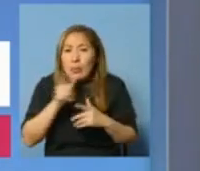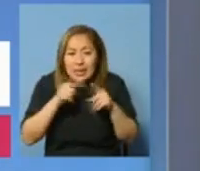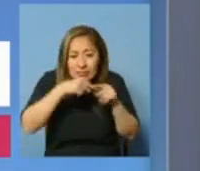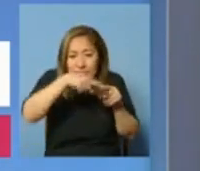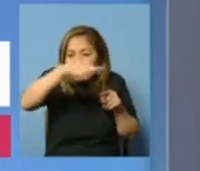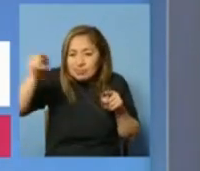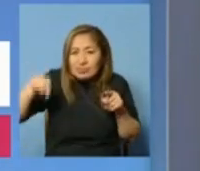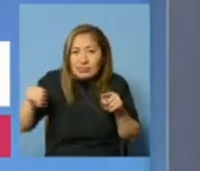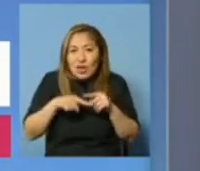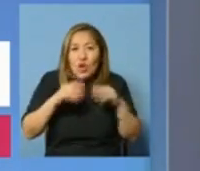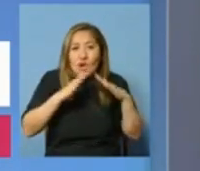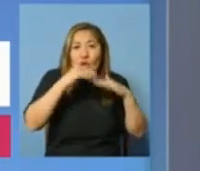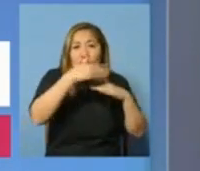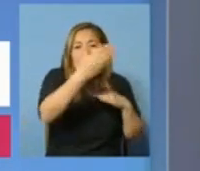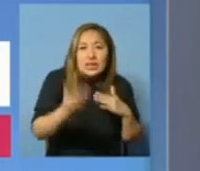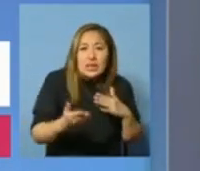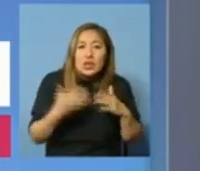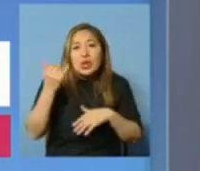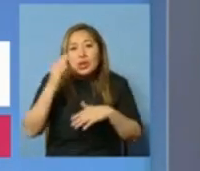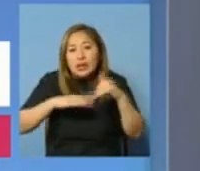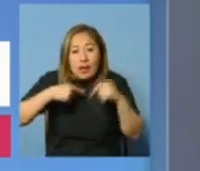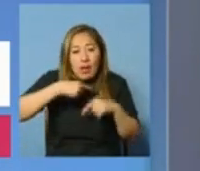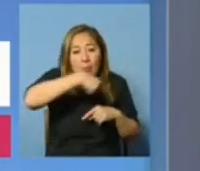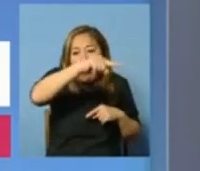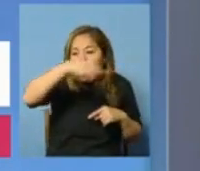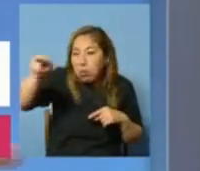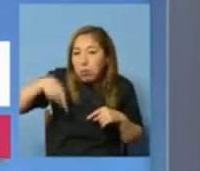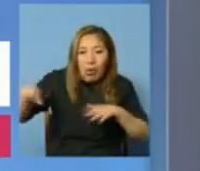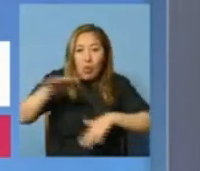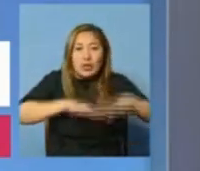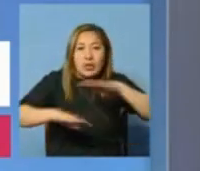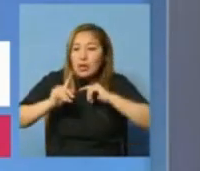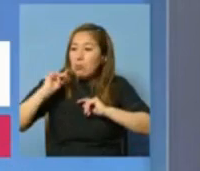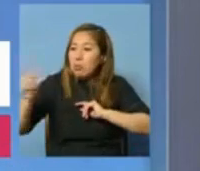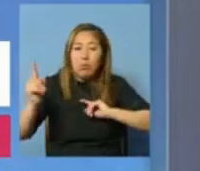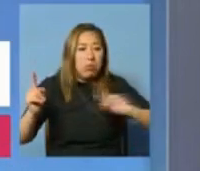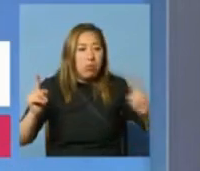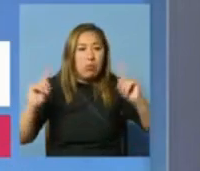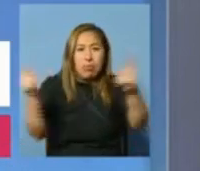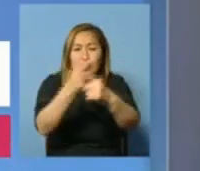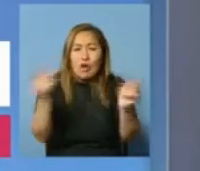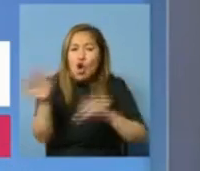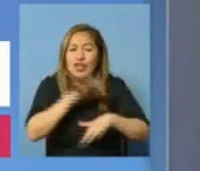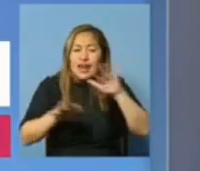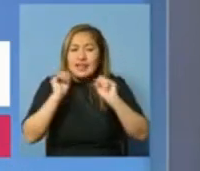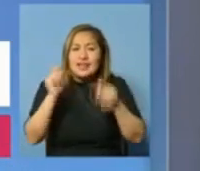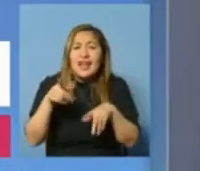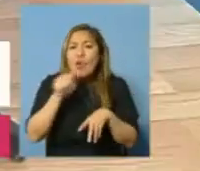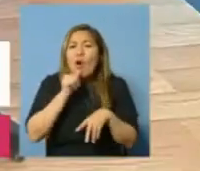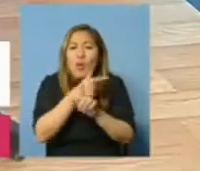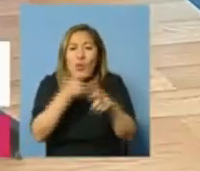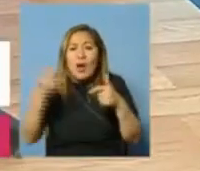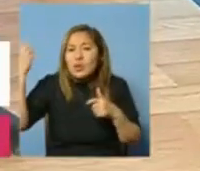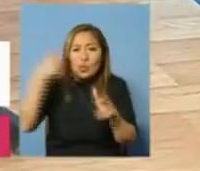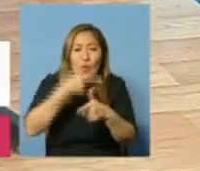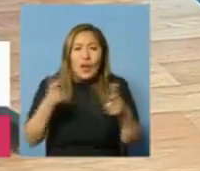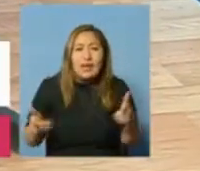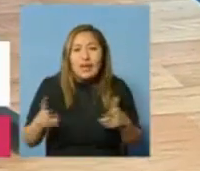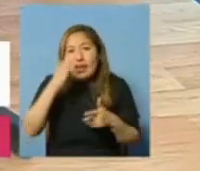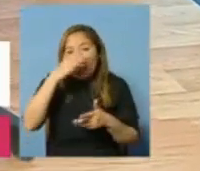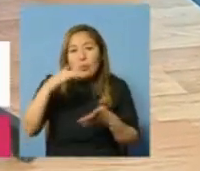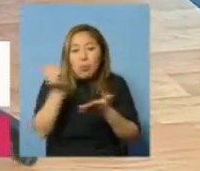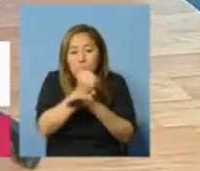pedazo de tierra en donde los vecinos eran quienes tenían que trazar la calle, ordenaban cuáles eran los lotes, sin agua, sin luz, después de